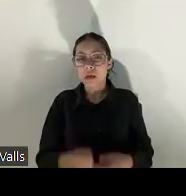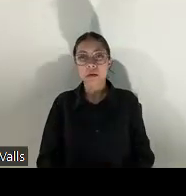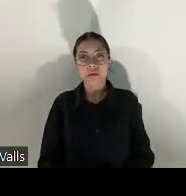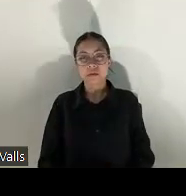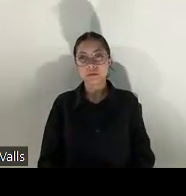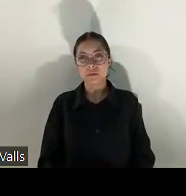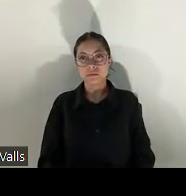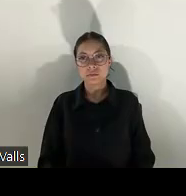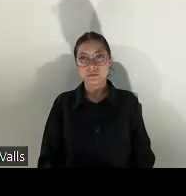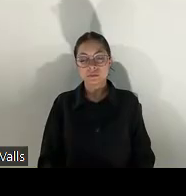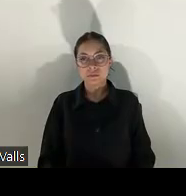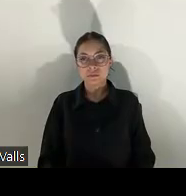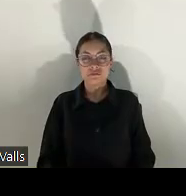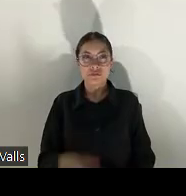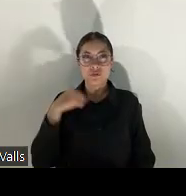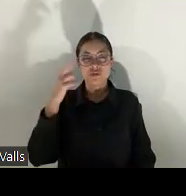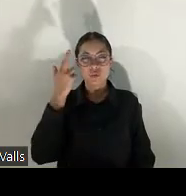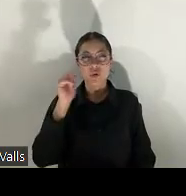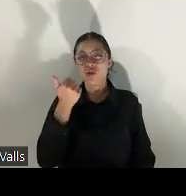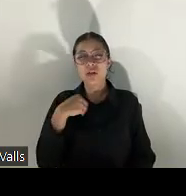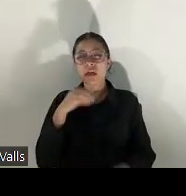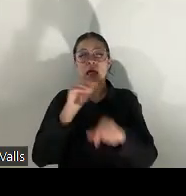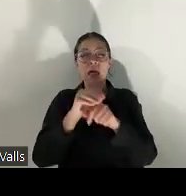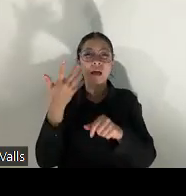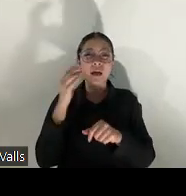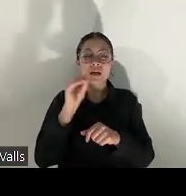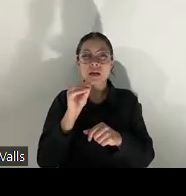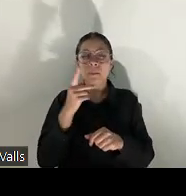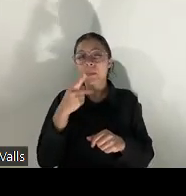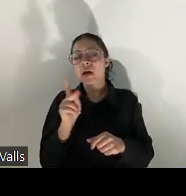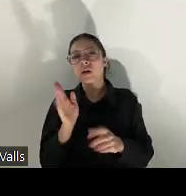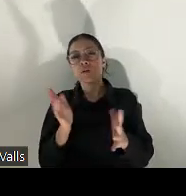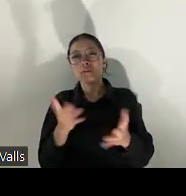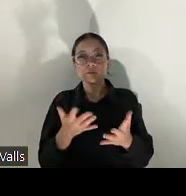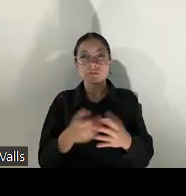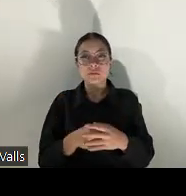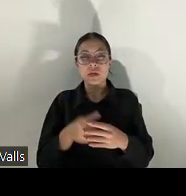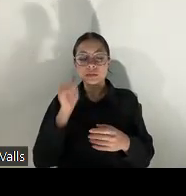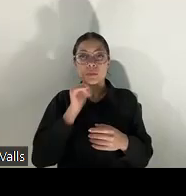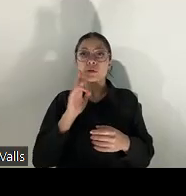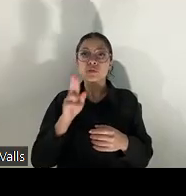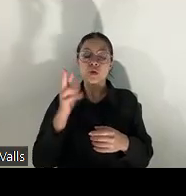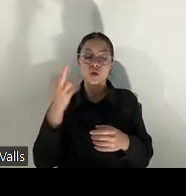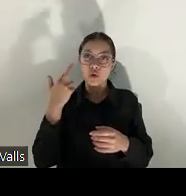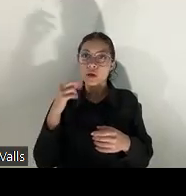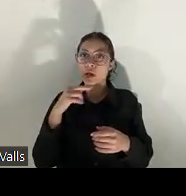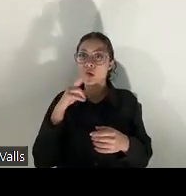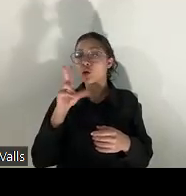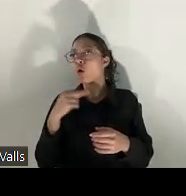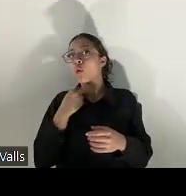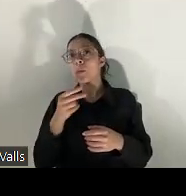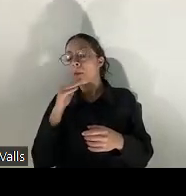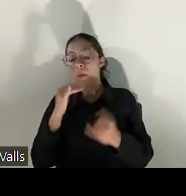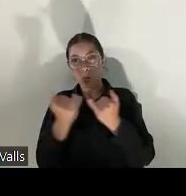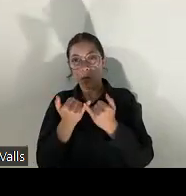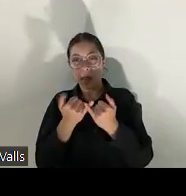Ya no me acuerdo qué otra había escrito por ahí, pero que responda, por ejemplo, a sonidos y no a la voz de la madre, también